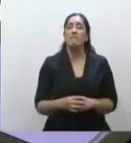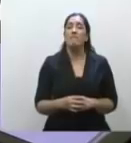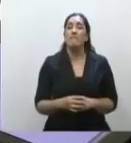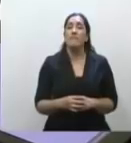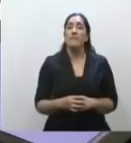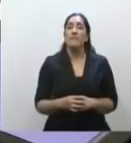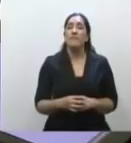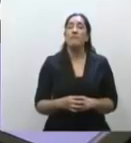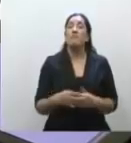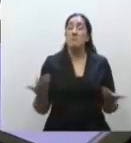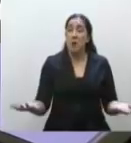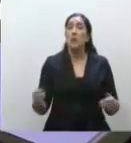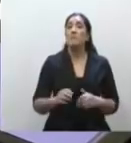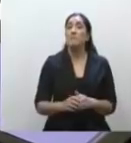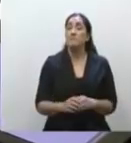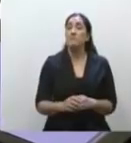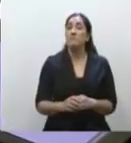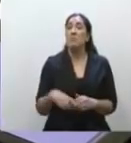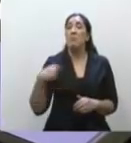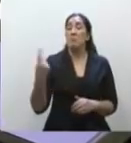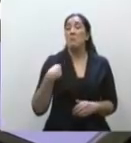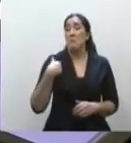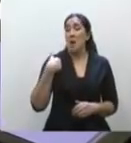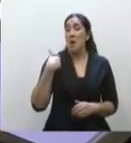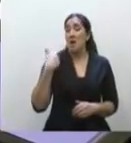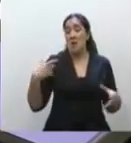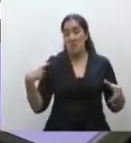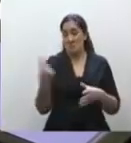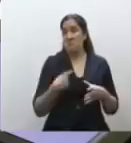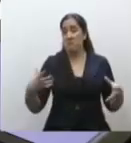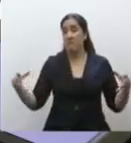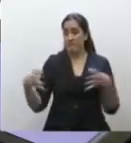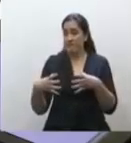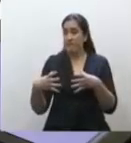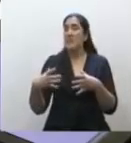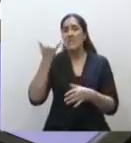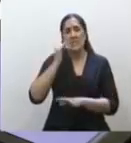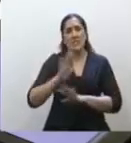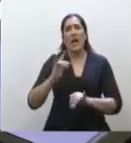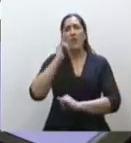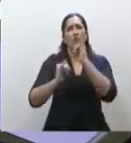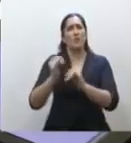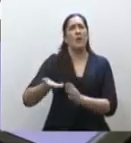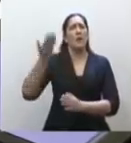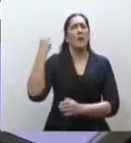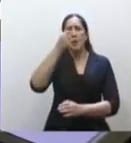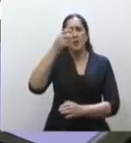manifestar que, tal cual nuestro bloque lo informara el mismo 28 de